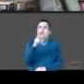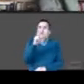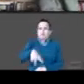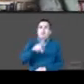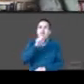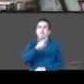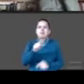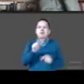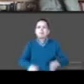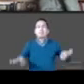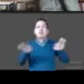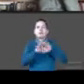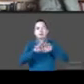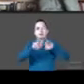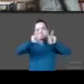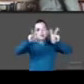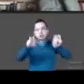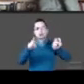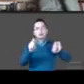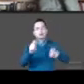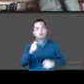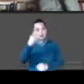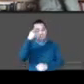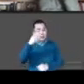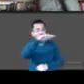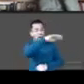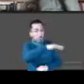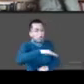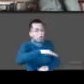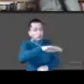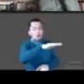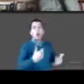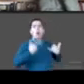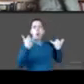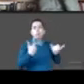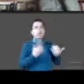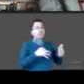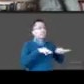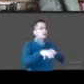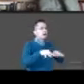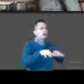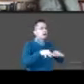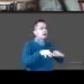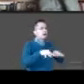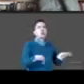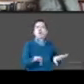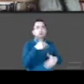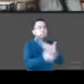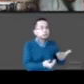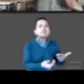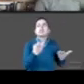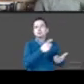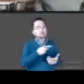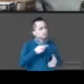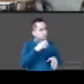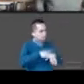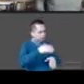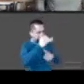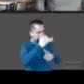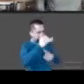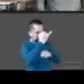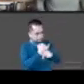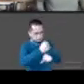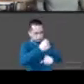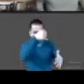a la focalización o localización de los adolescentes que estén trabajando este esta variable nos está indicando que muy